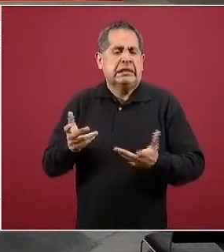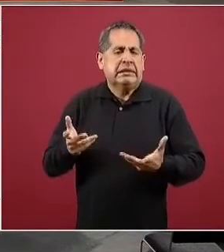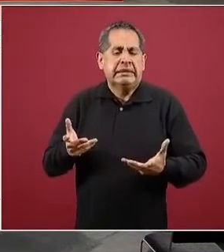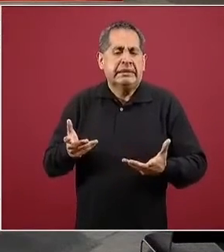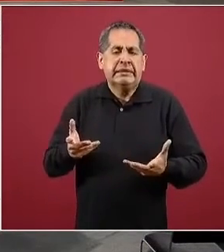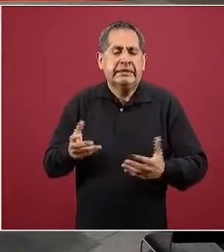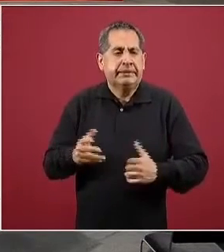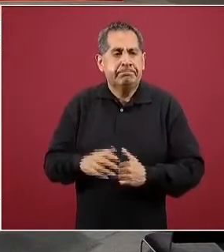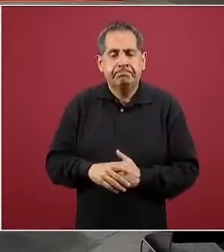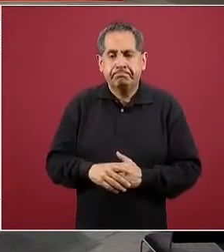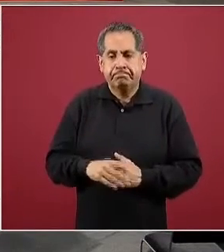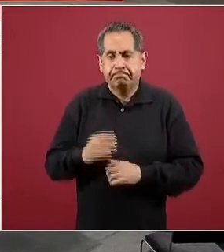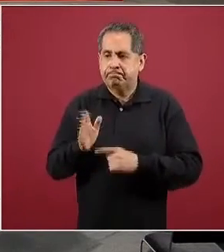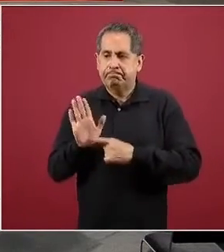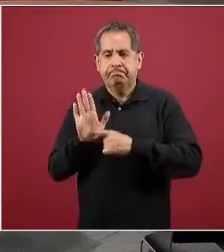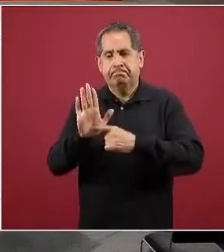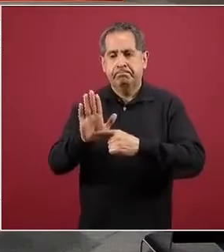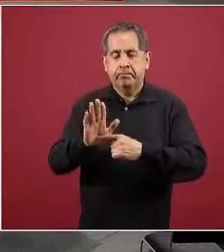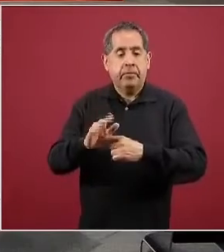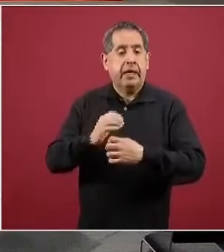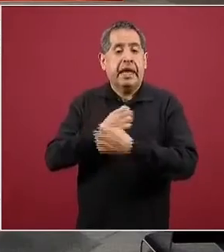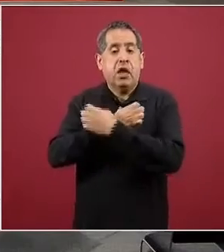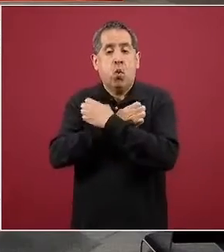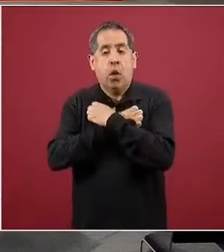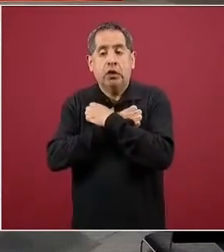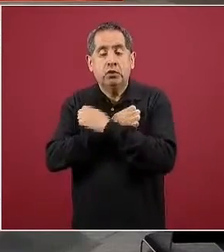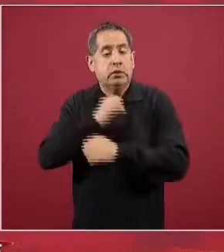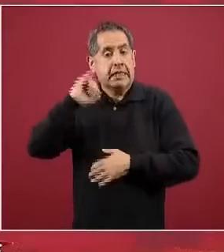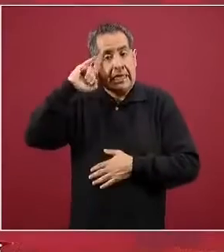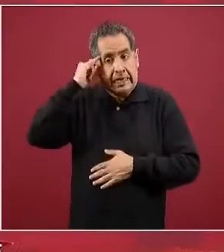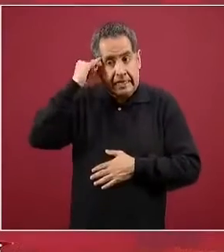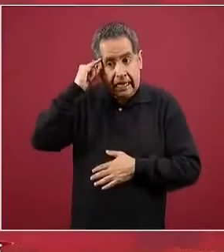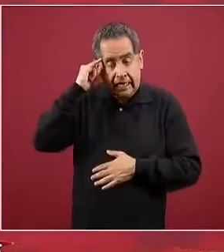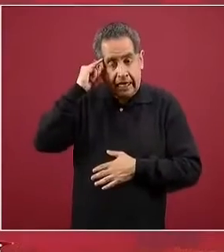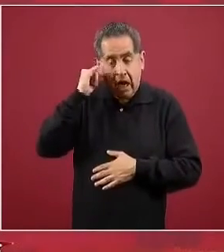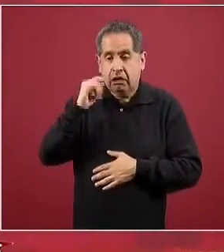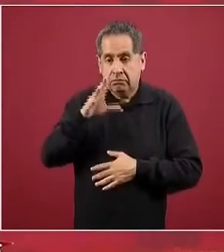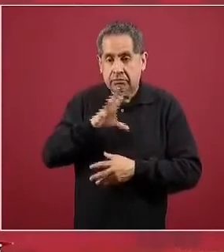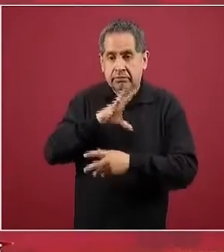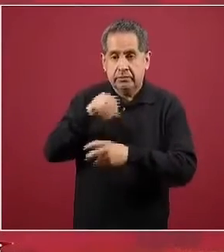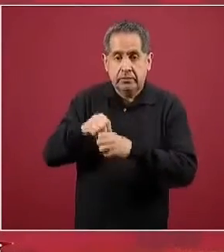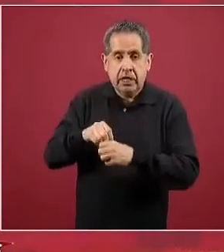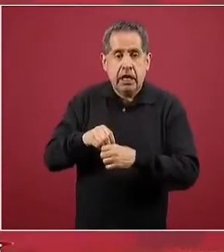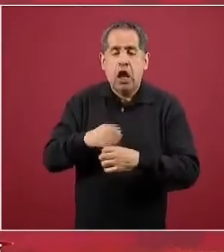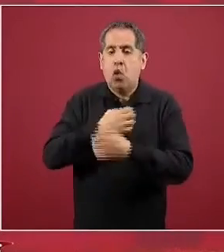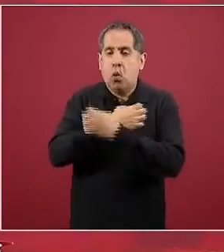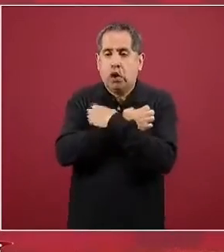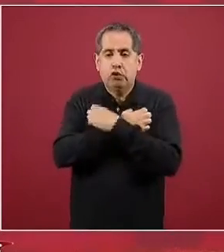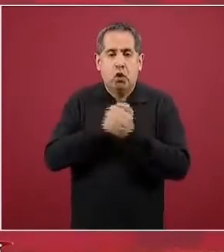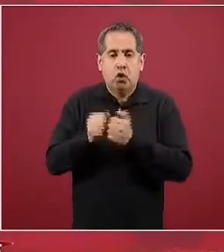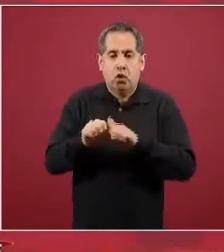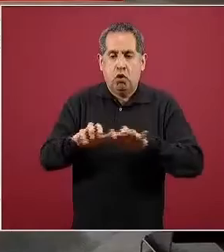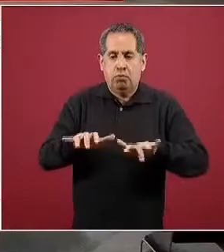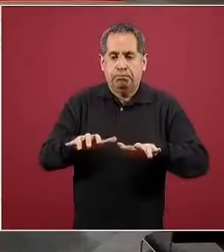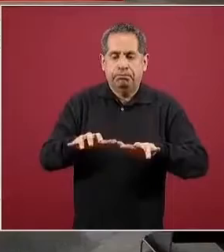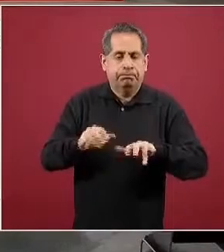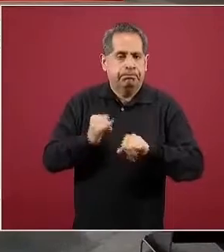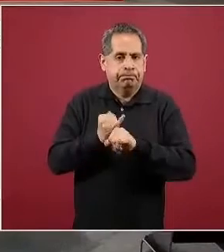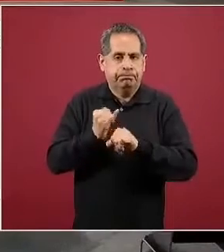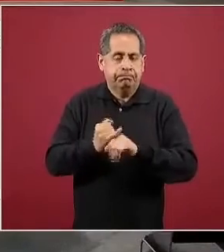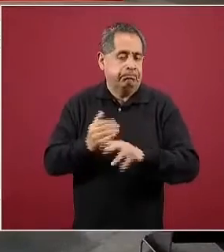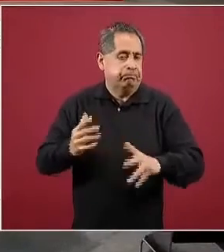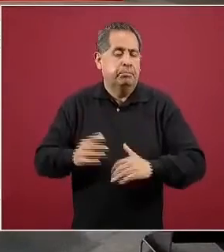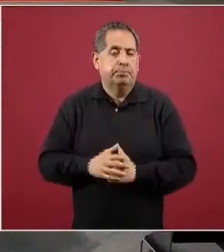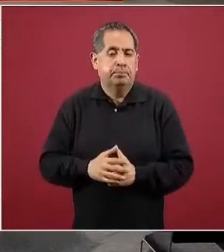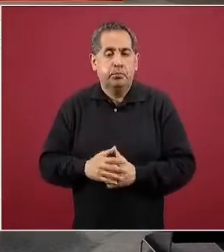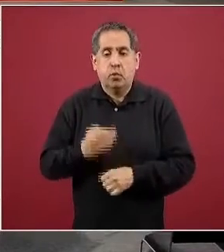aquí lo que es educación indígena en educación a distancia. Estamos en